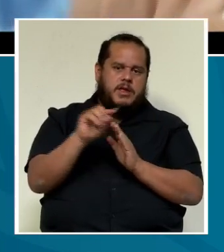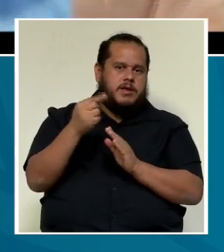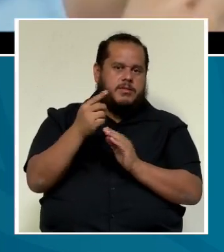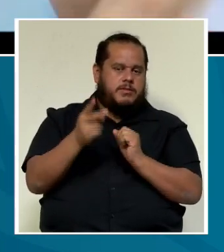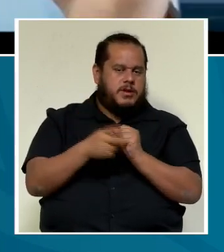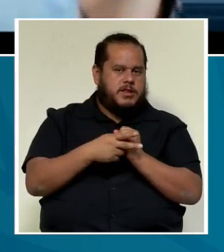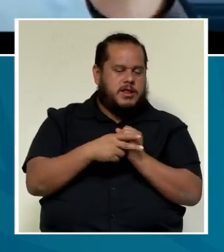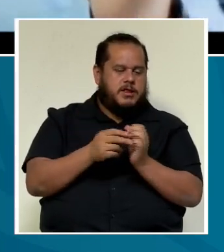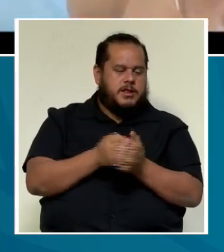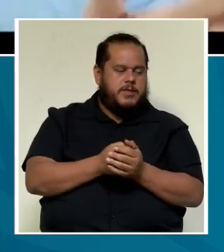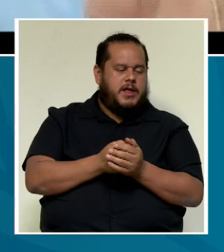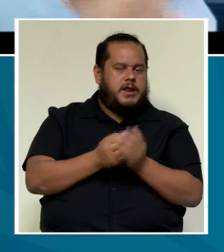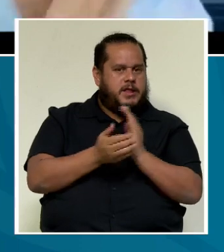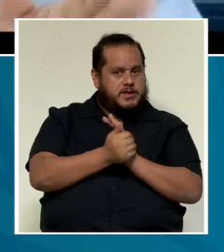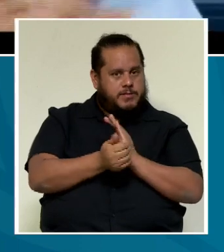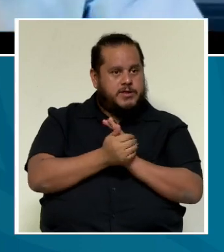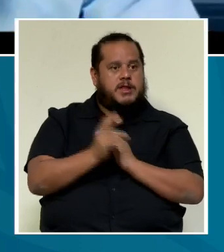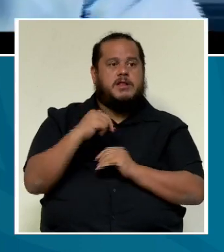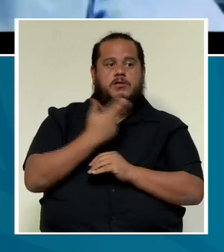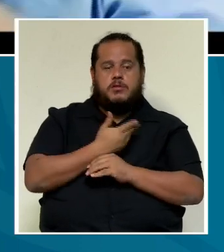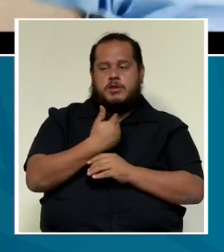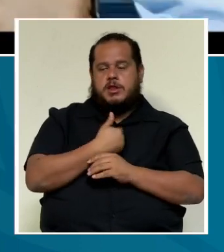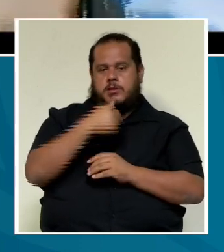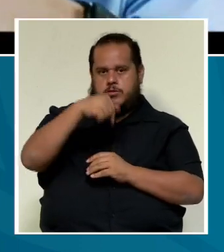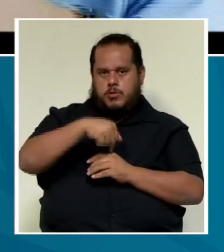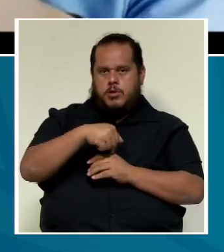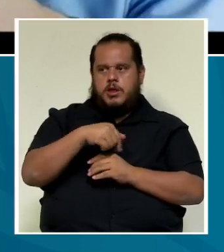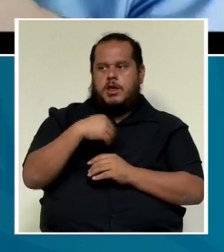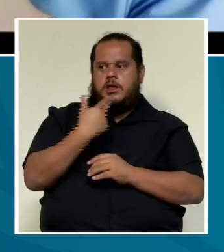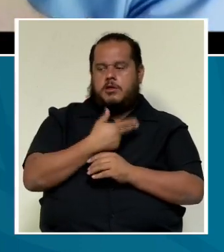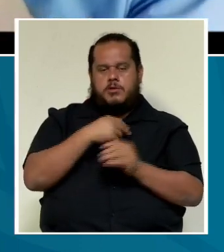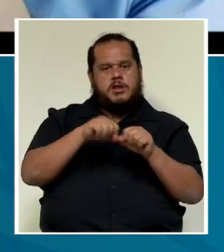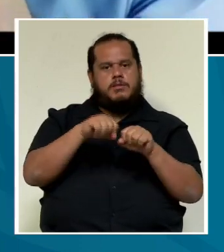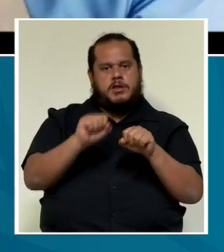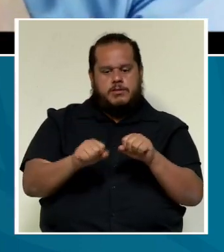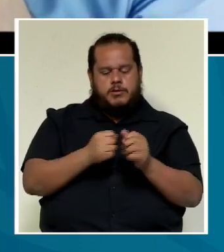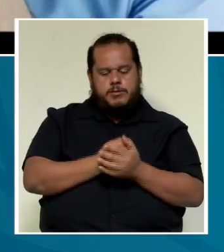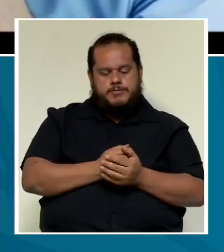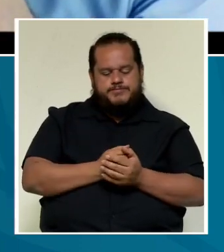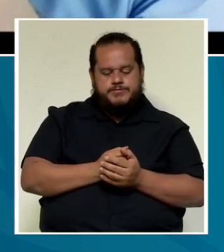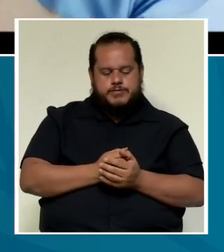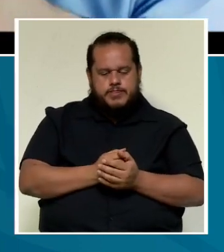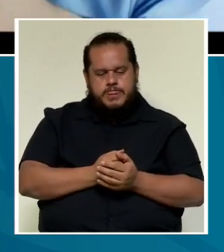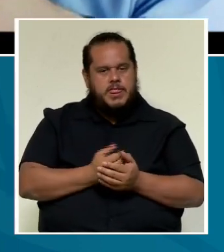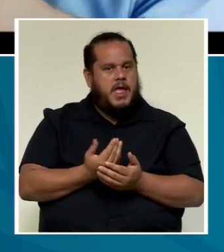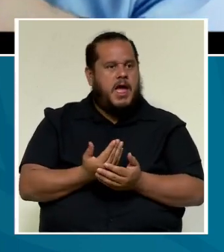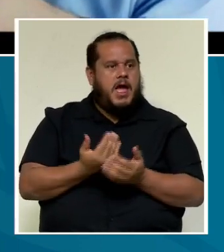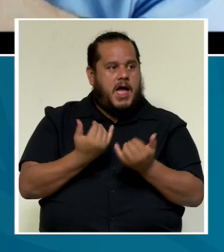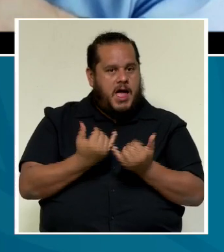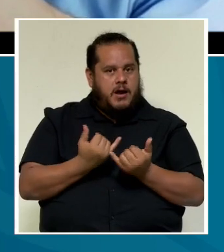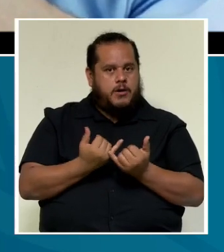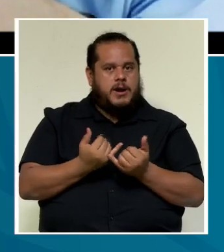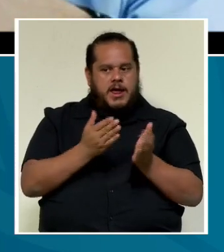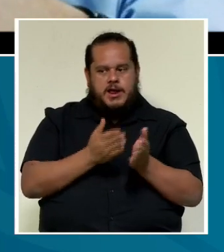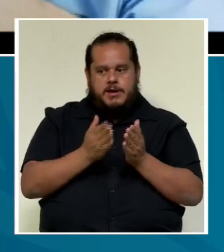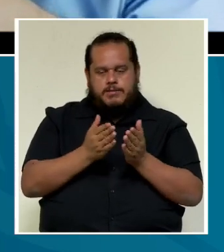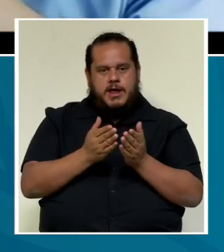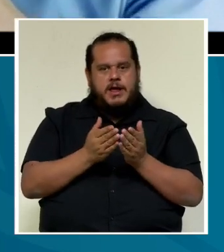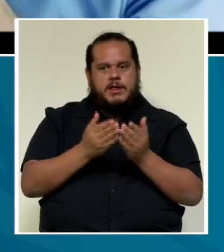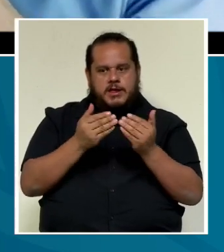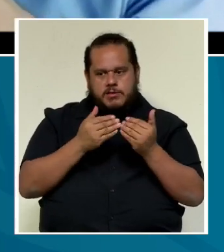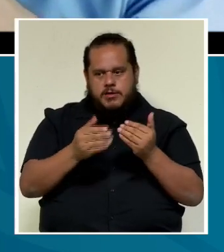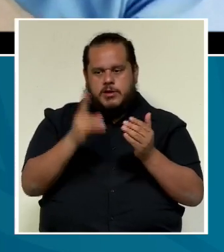instancia las capacidades que tenemos hoy por hoy en nuestra plataforma continental. Recientemente, bueno, el plan de expansión de la generación